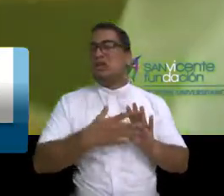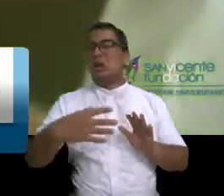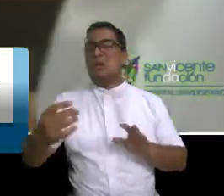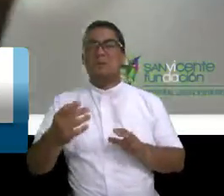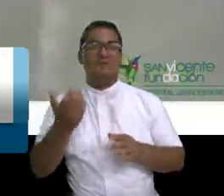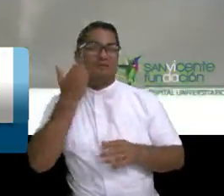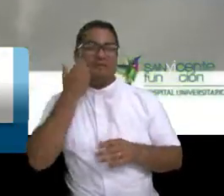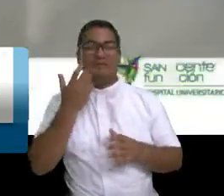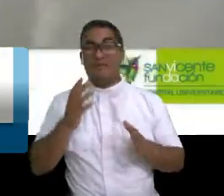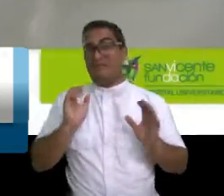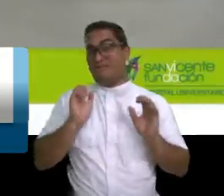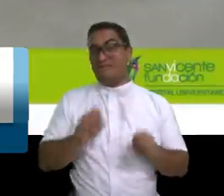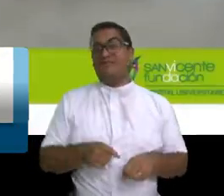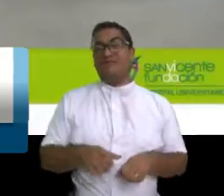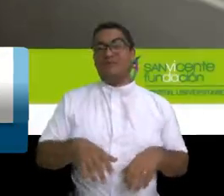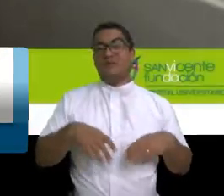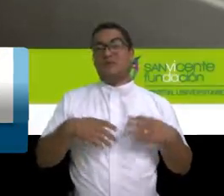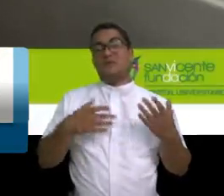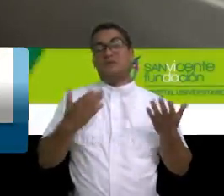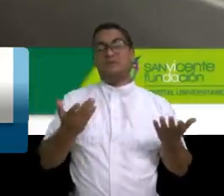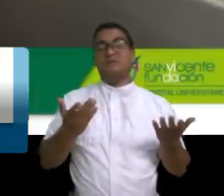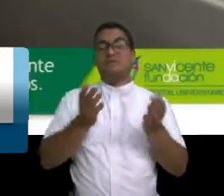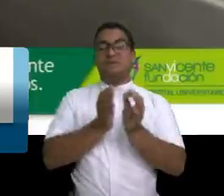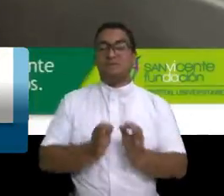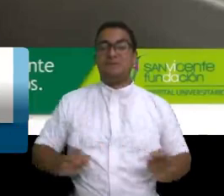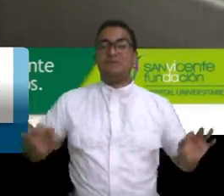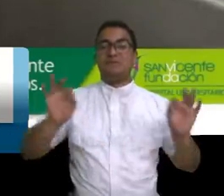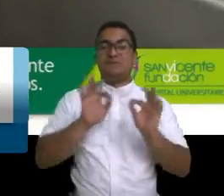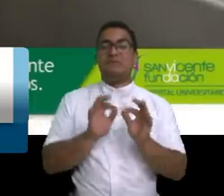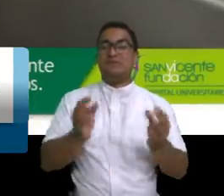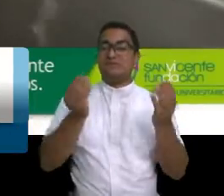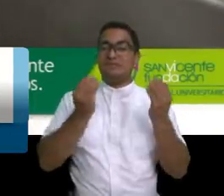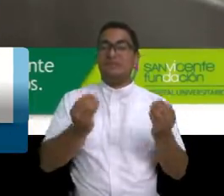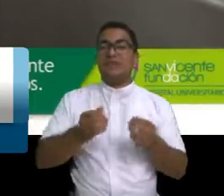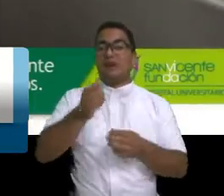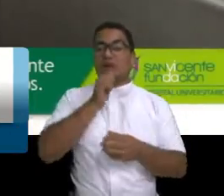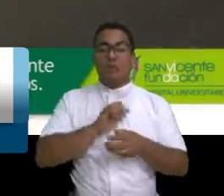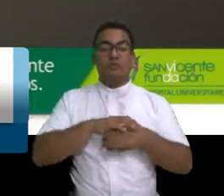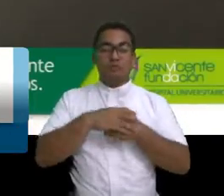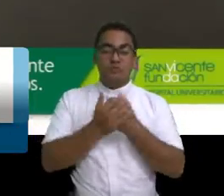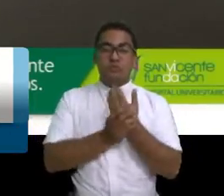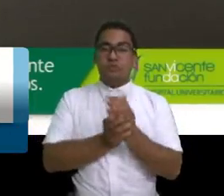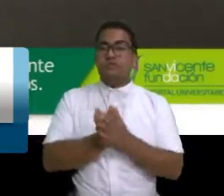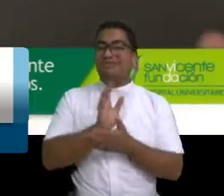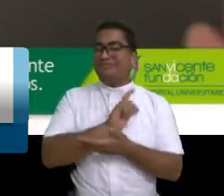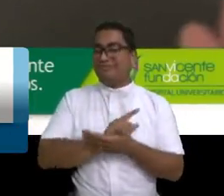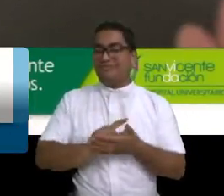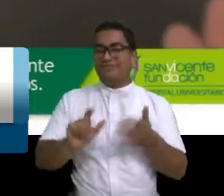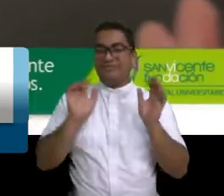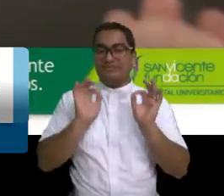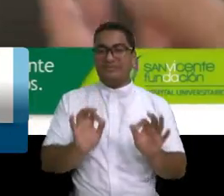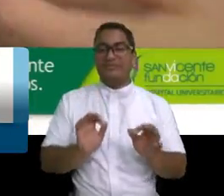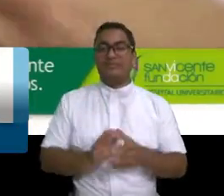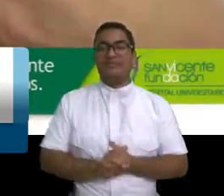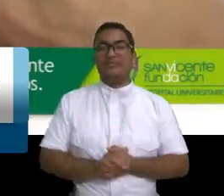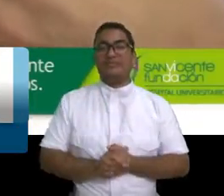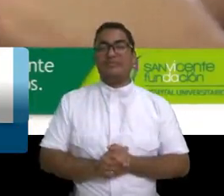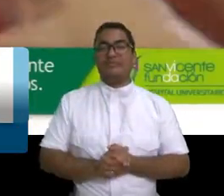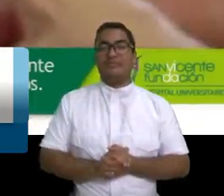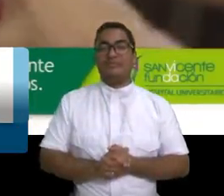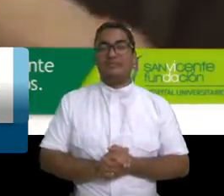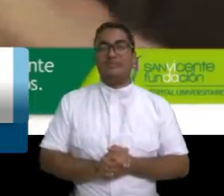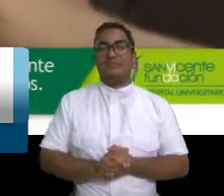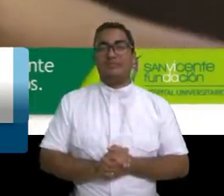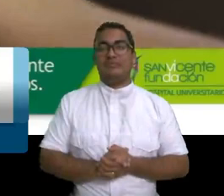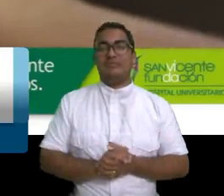enfermedades, ¿verdad? Entonces, es importante el lavado de manos, la higiene de las manos. También nuestras manos se